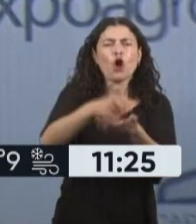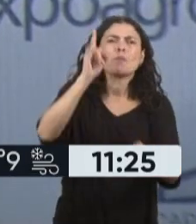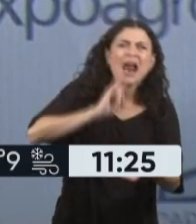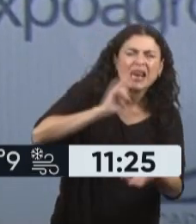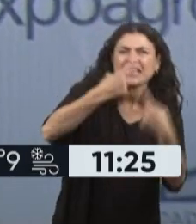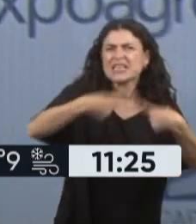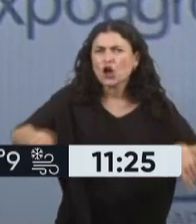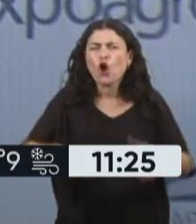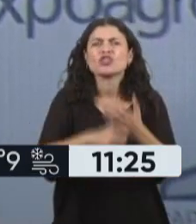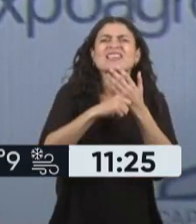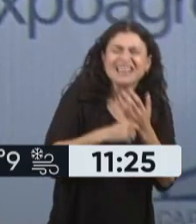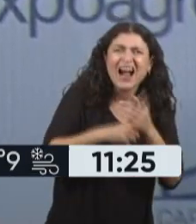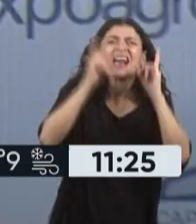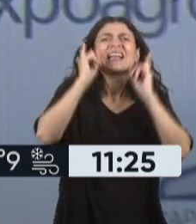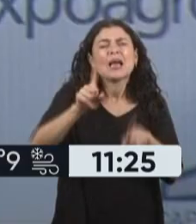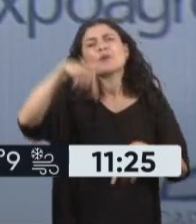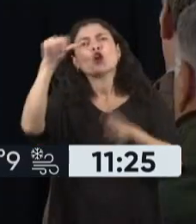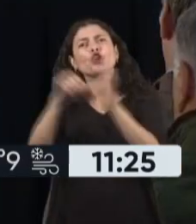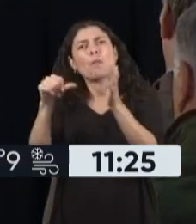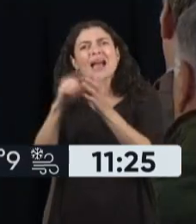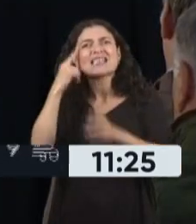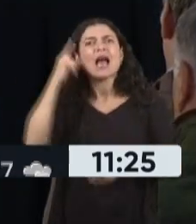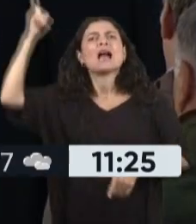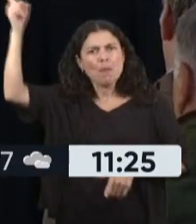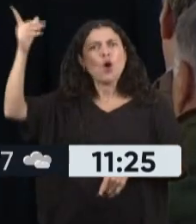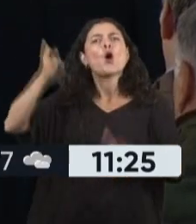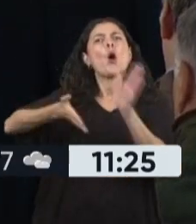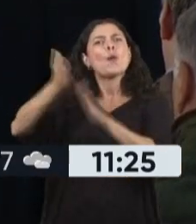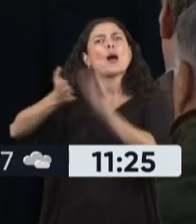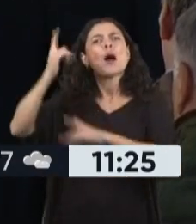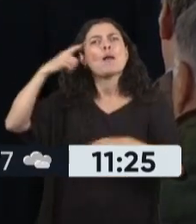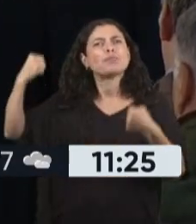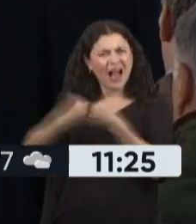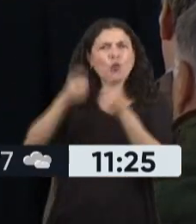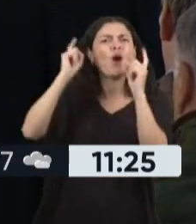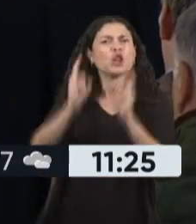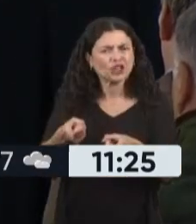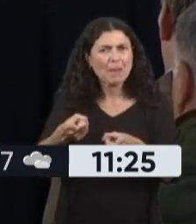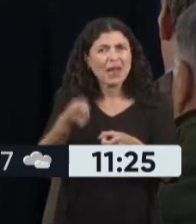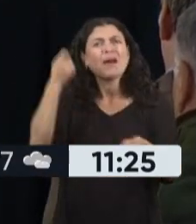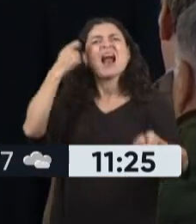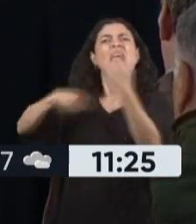de capón para los productores porcinos. Esto es muy interesante, una de las cosas que